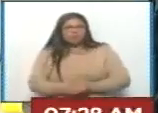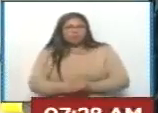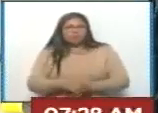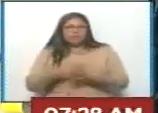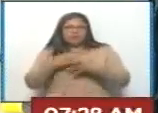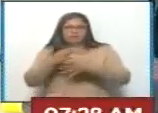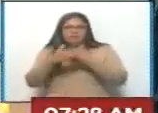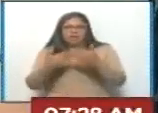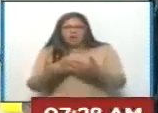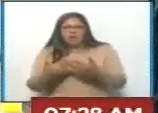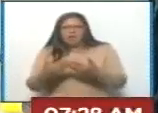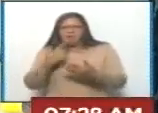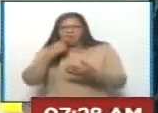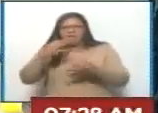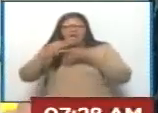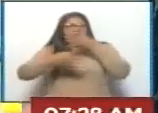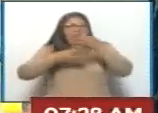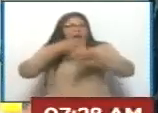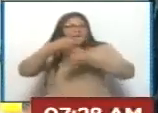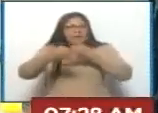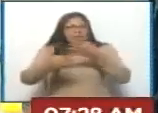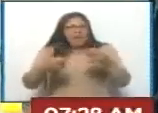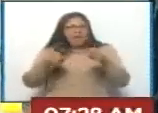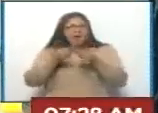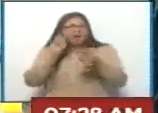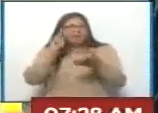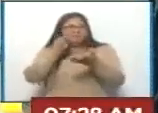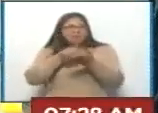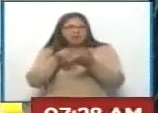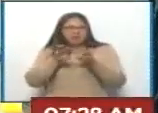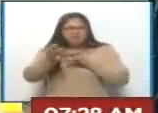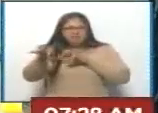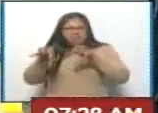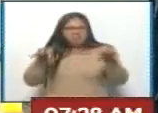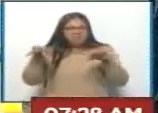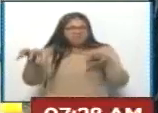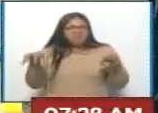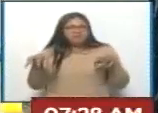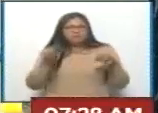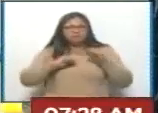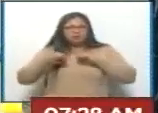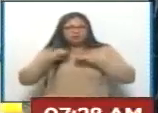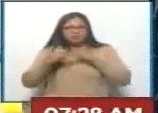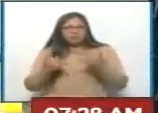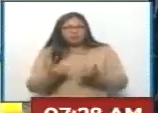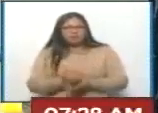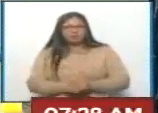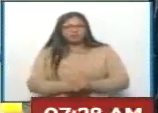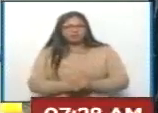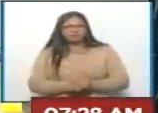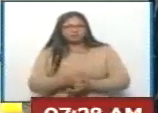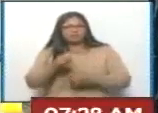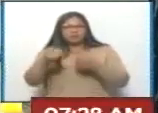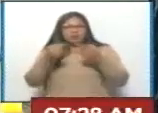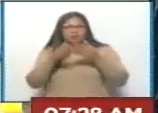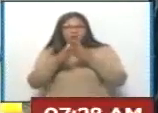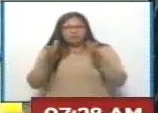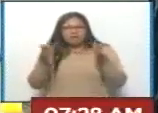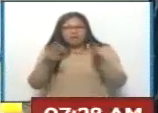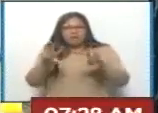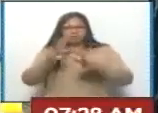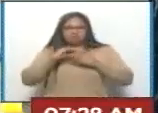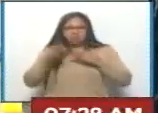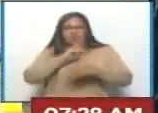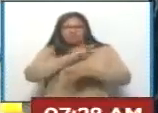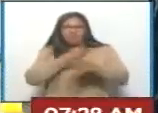intereses, que ya los acabo de decir, participaron allí, dividieron al movimiento popular, y después que lo dividieron, asumieron el poder,